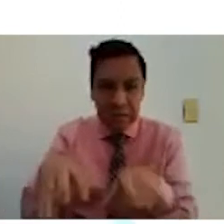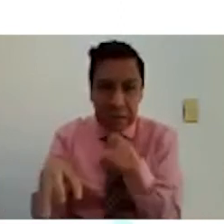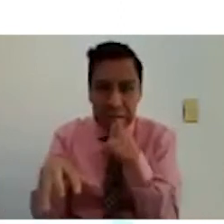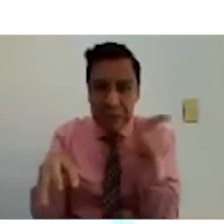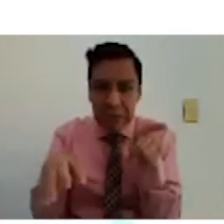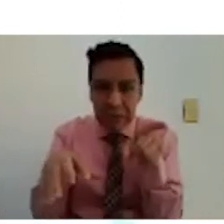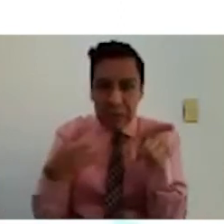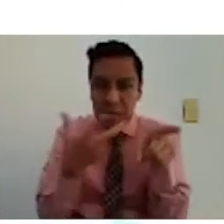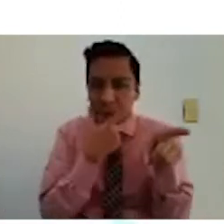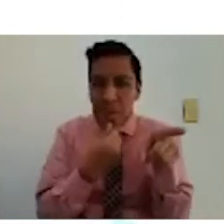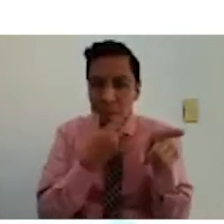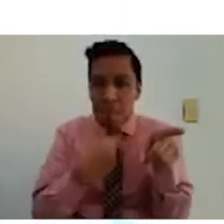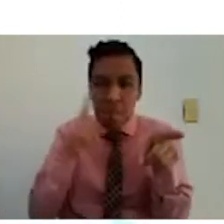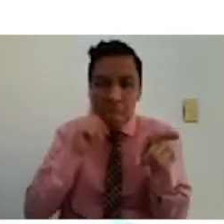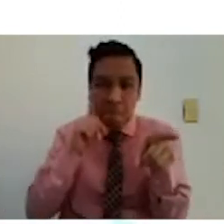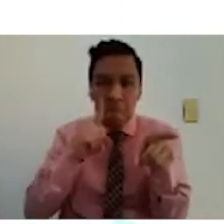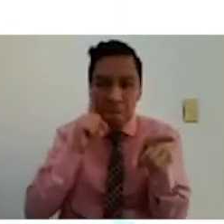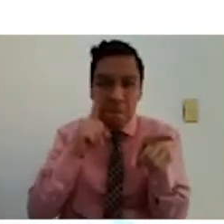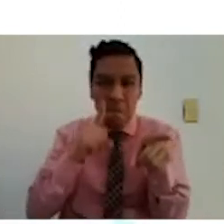barco, salvo Nosferatu.